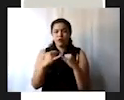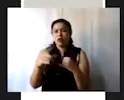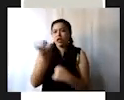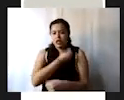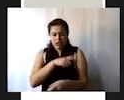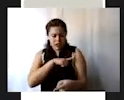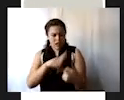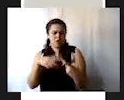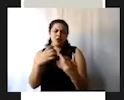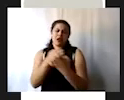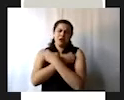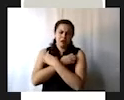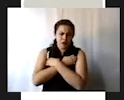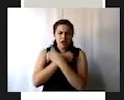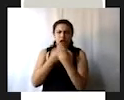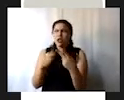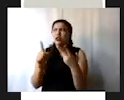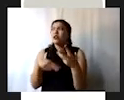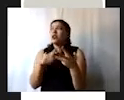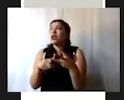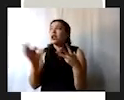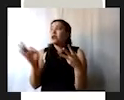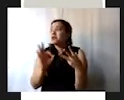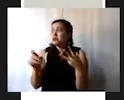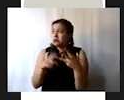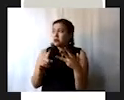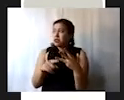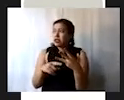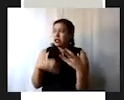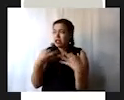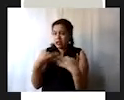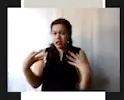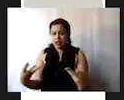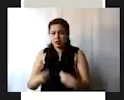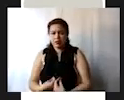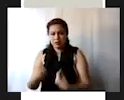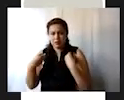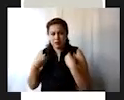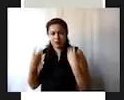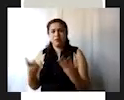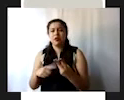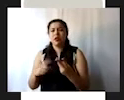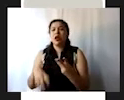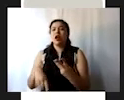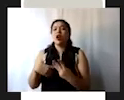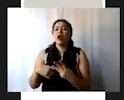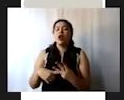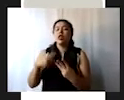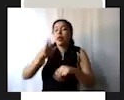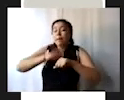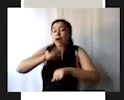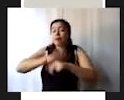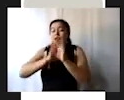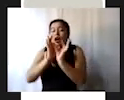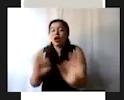ser educación, puede ser vida de ecosistemas terrestres. Por el momento les pido nada más elegir aquel que sea el más